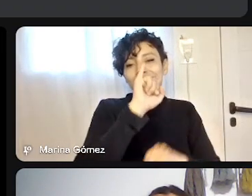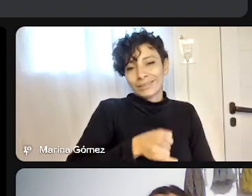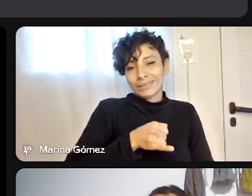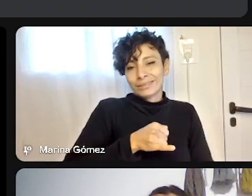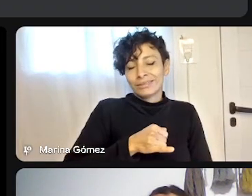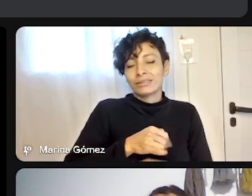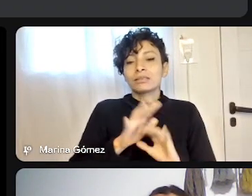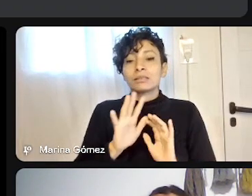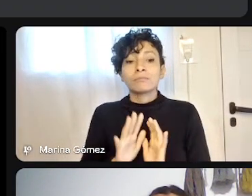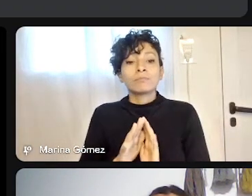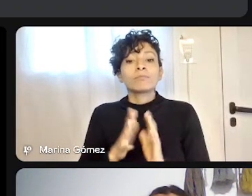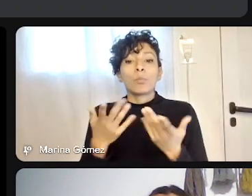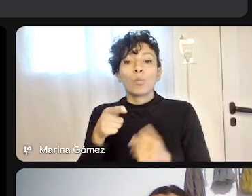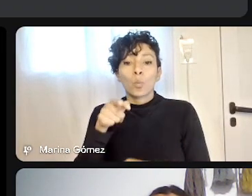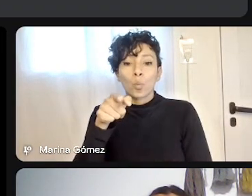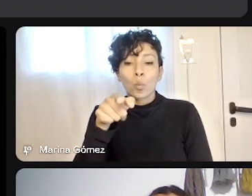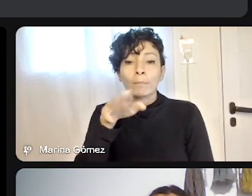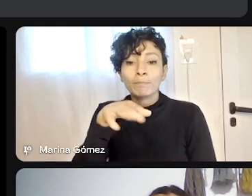Te leo, Fabri.